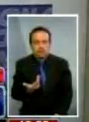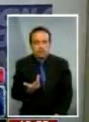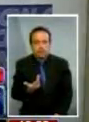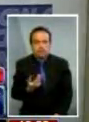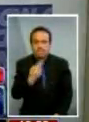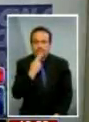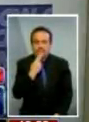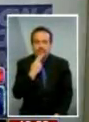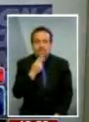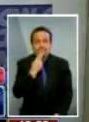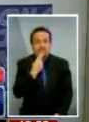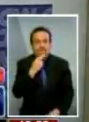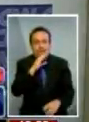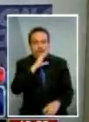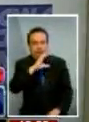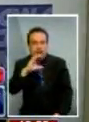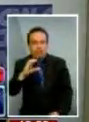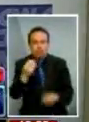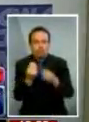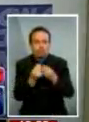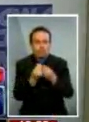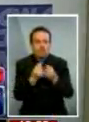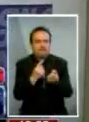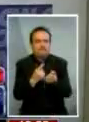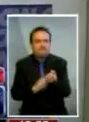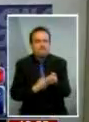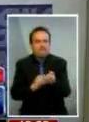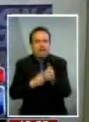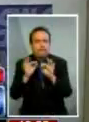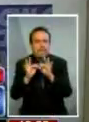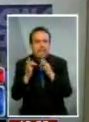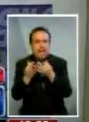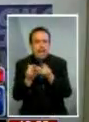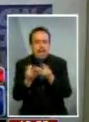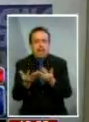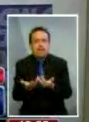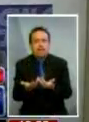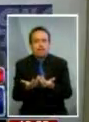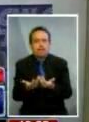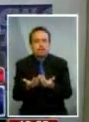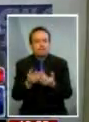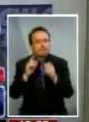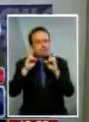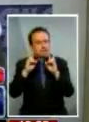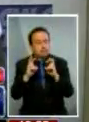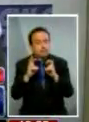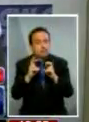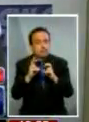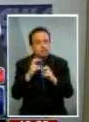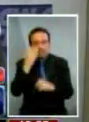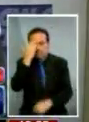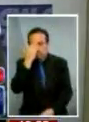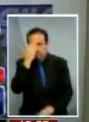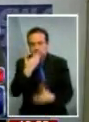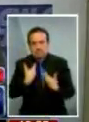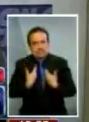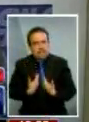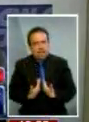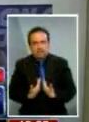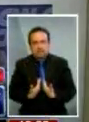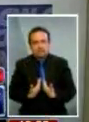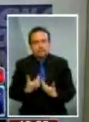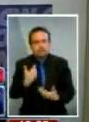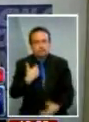Así vivimos en el campo, muchas personas, muchas familias, y es un tema desgastante el no